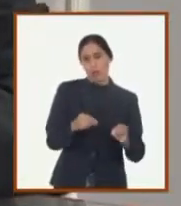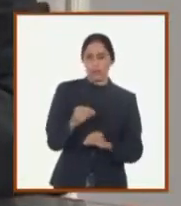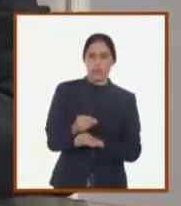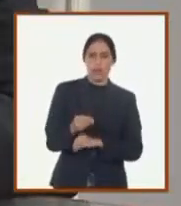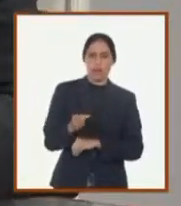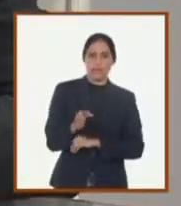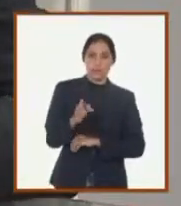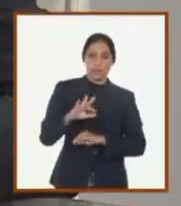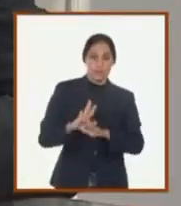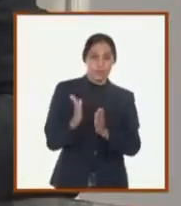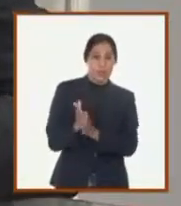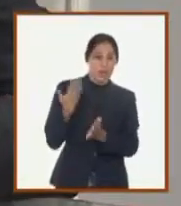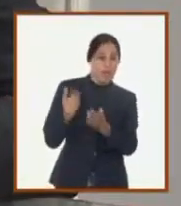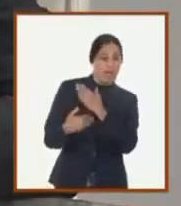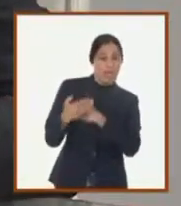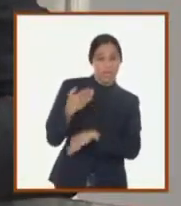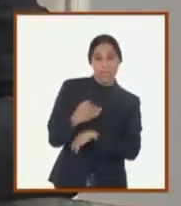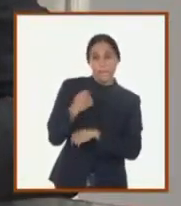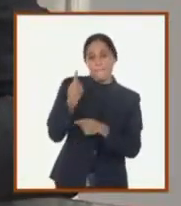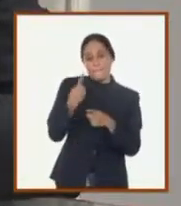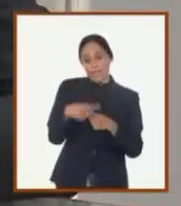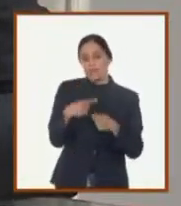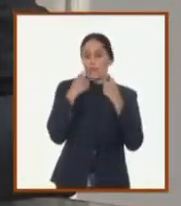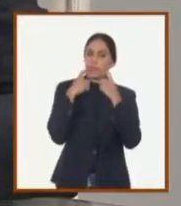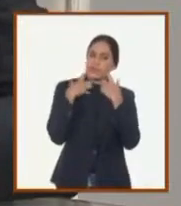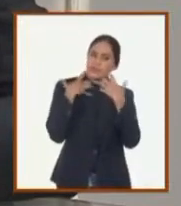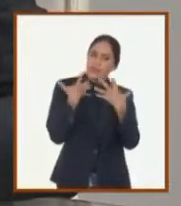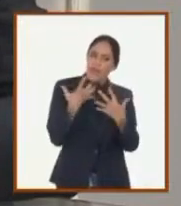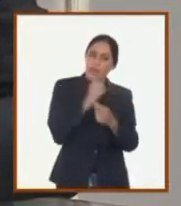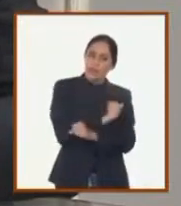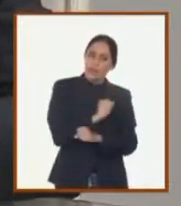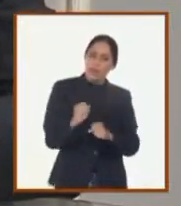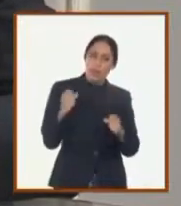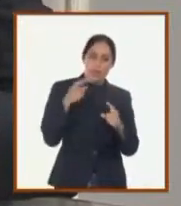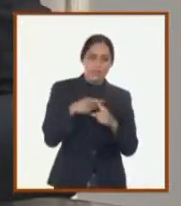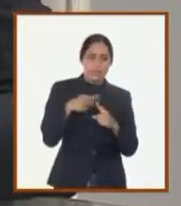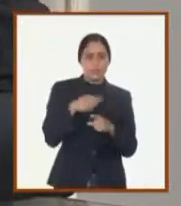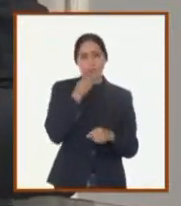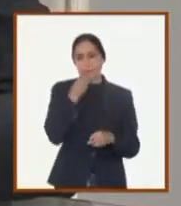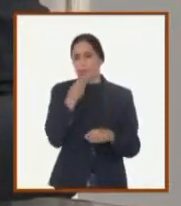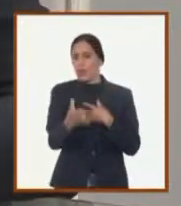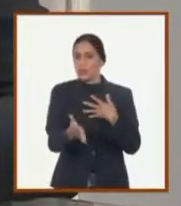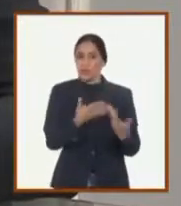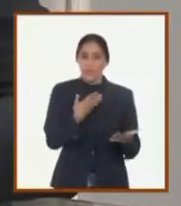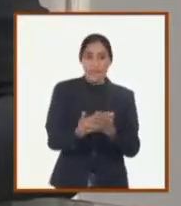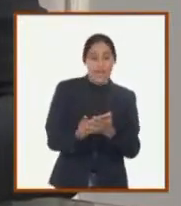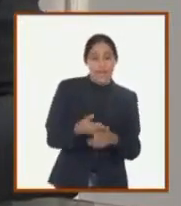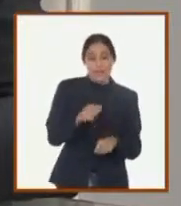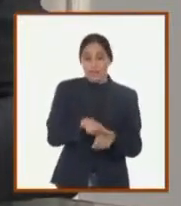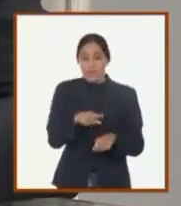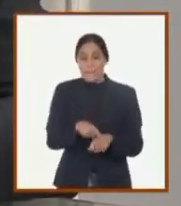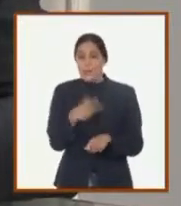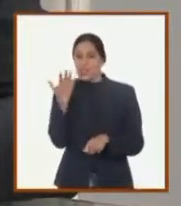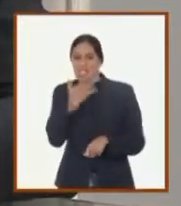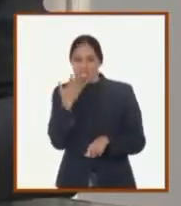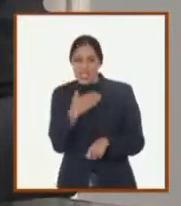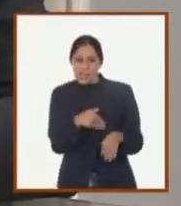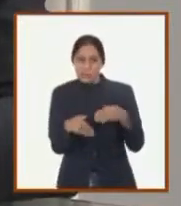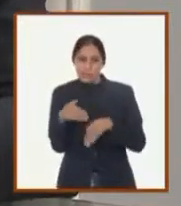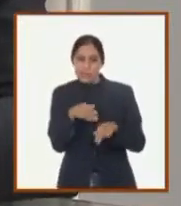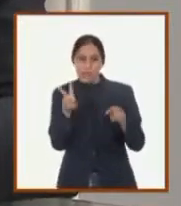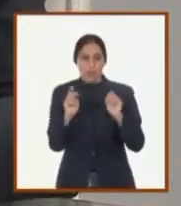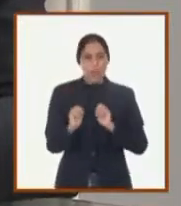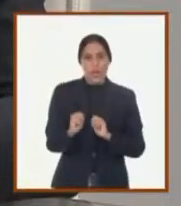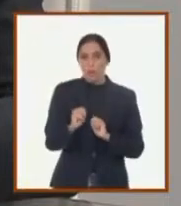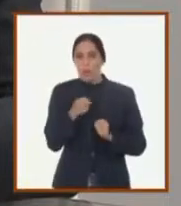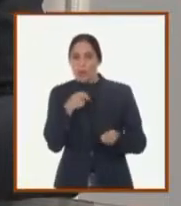etapas pero tratar que se mantenga no importa el tiempo no importa Quiénes estemos que se mantenga ese legado